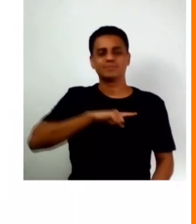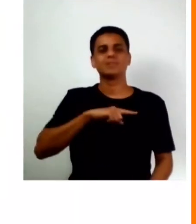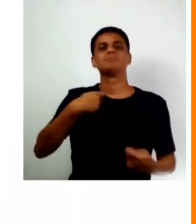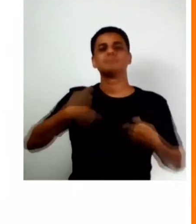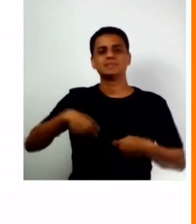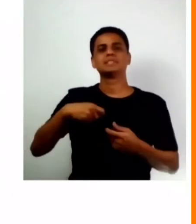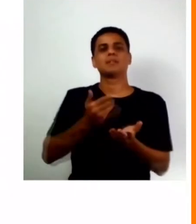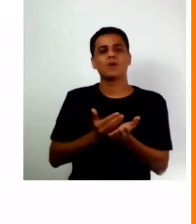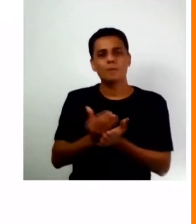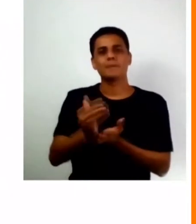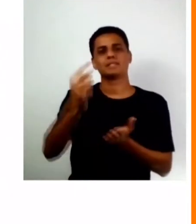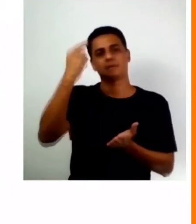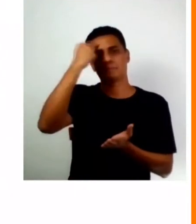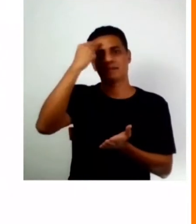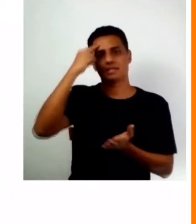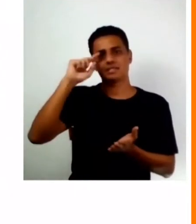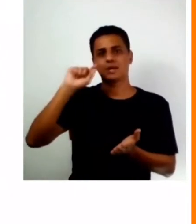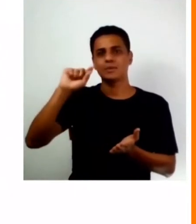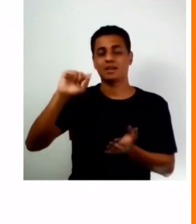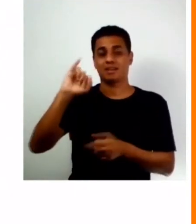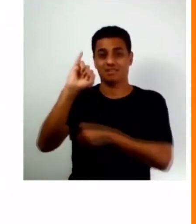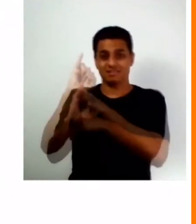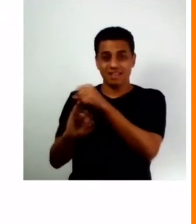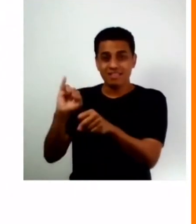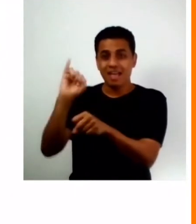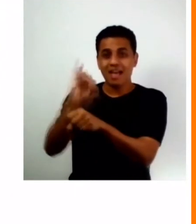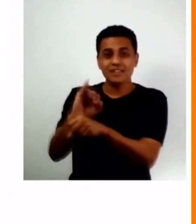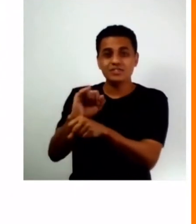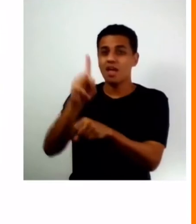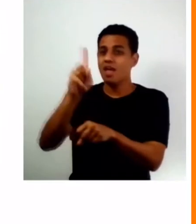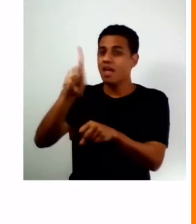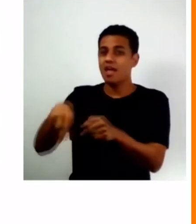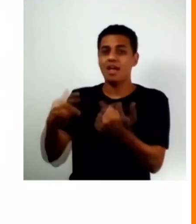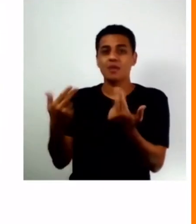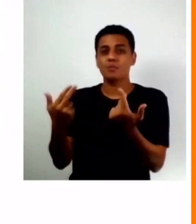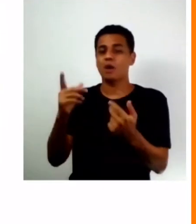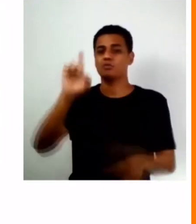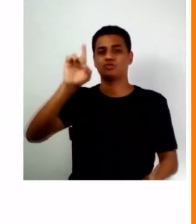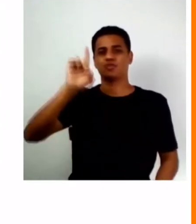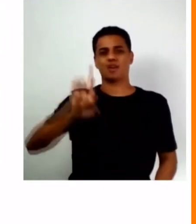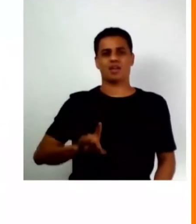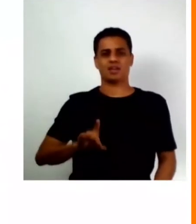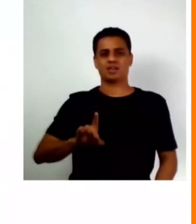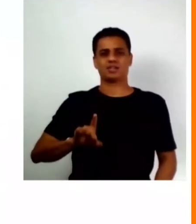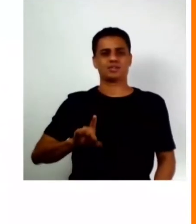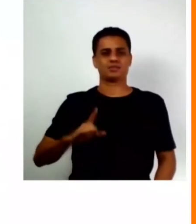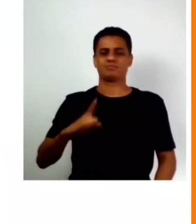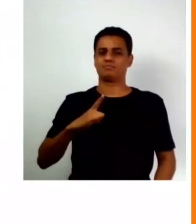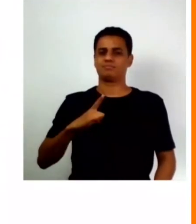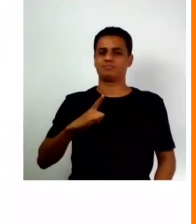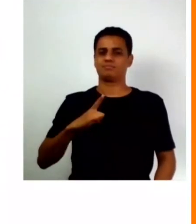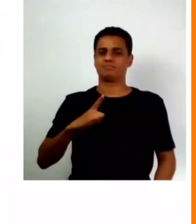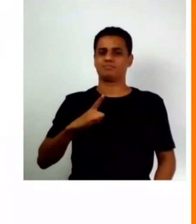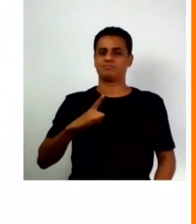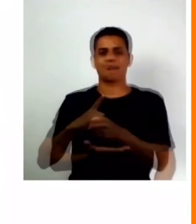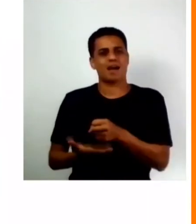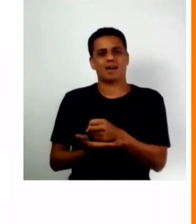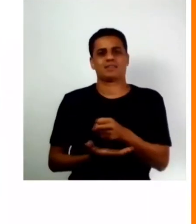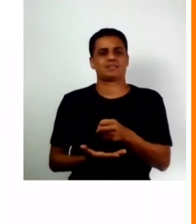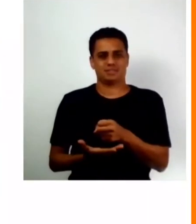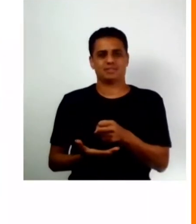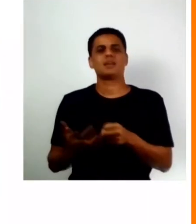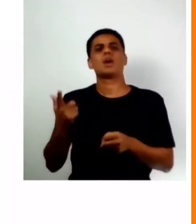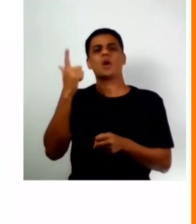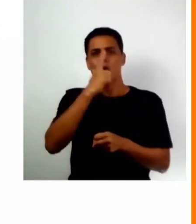o acceso a internet é un direito e que alguén ha de garantizar este direito de acceso á información